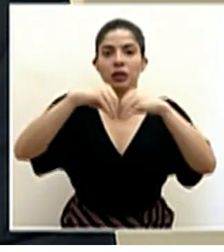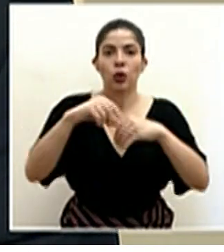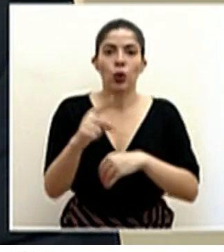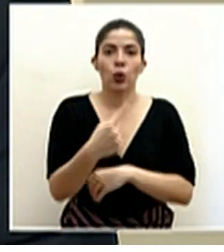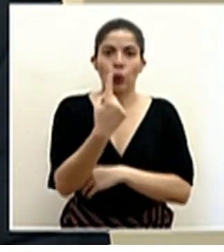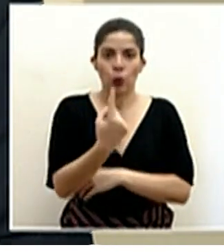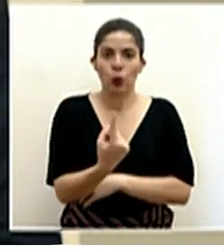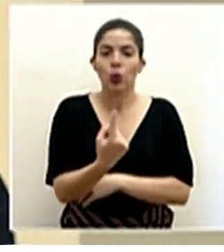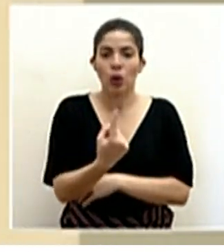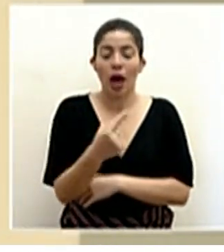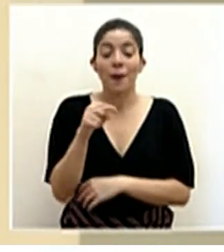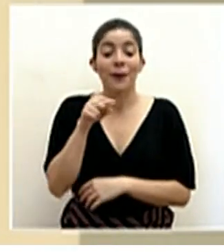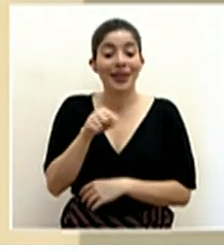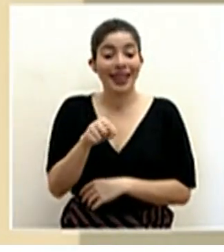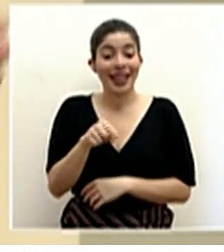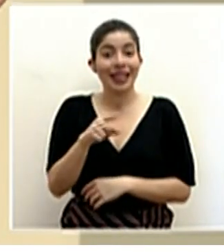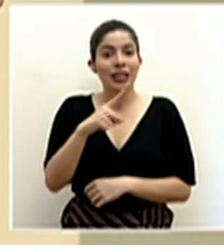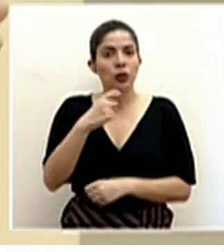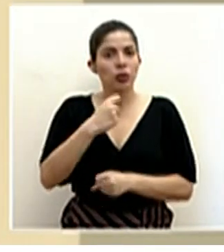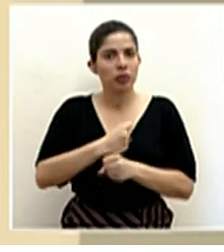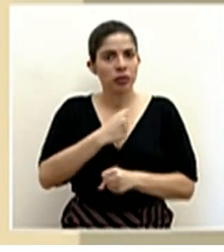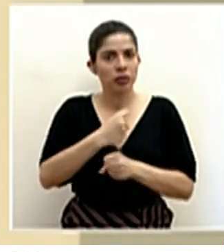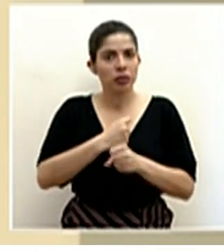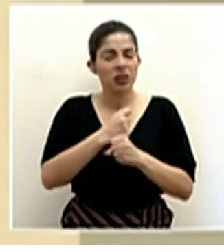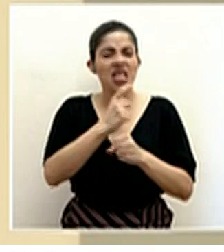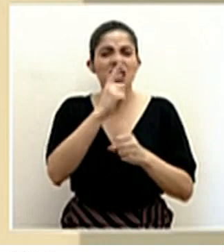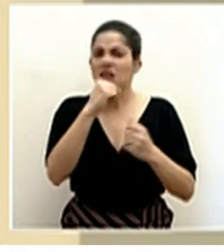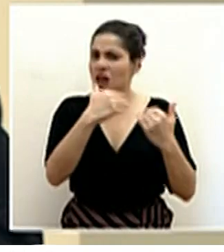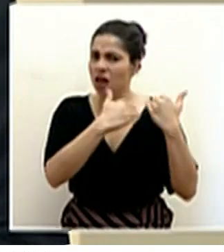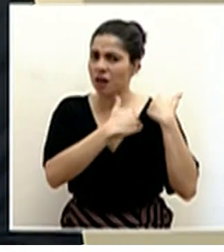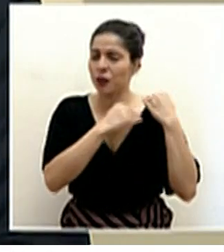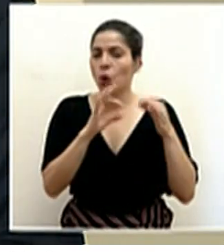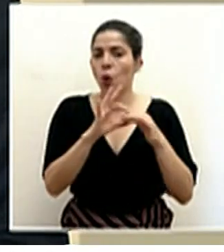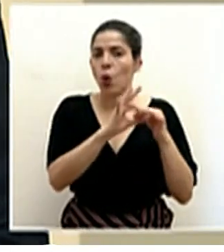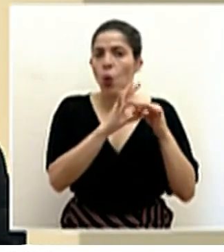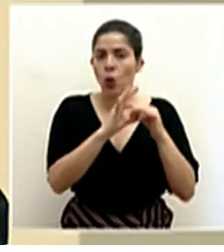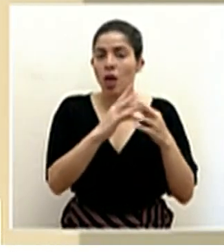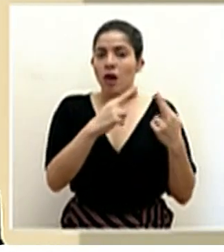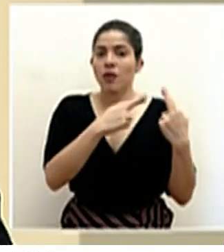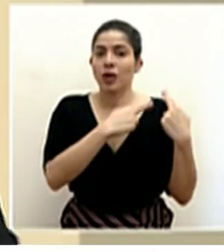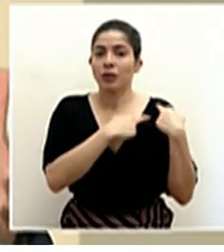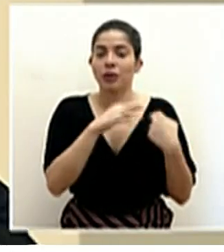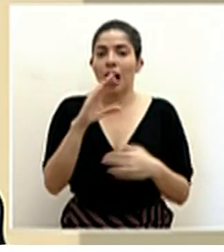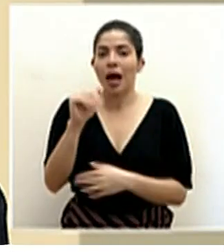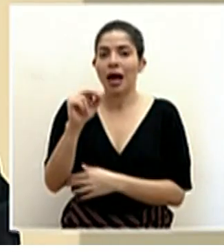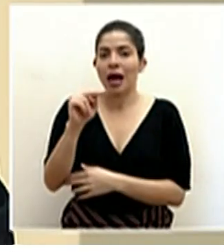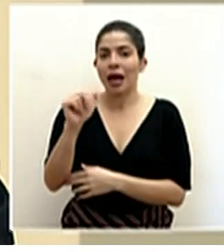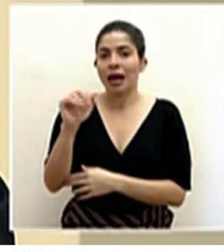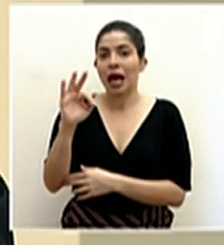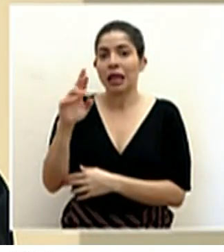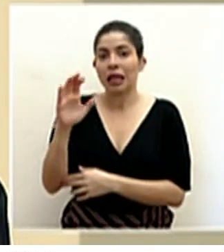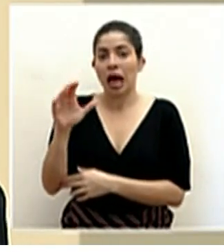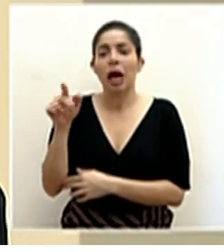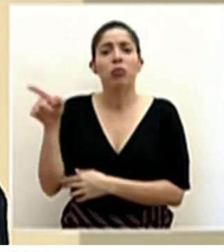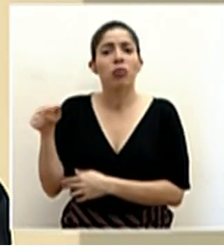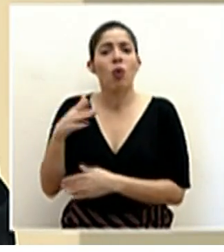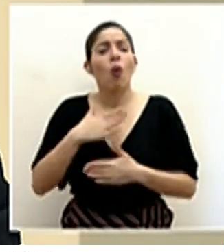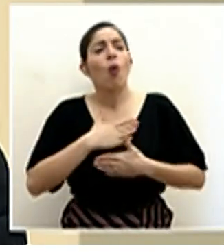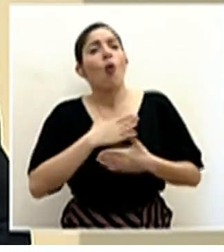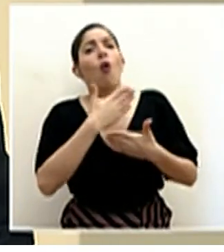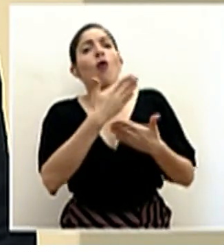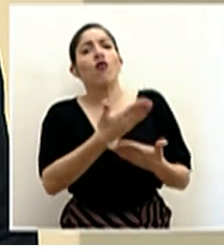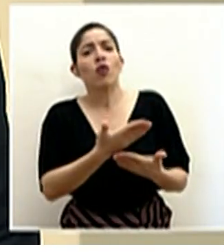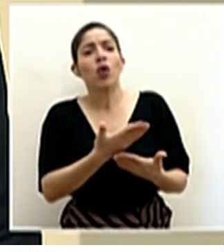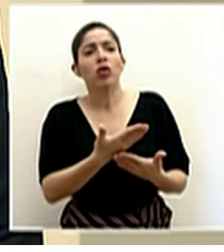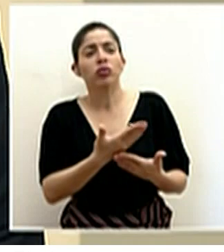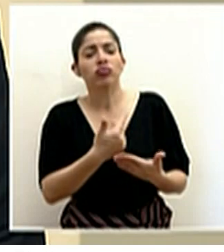Esto es una tarea que estuvo bajo la coordinación y responsabilidad de Canatrac, que nos ofreció